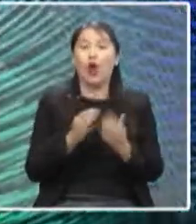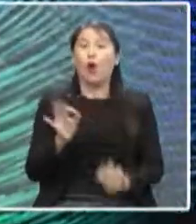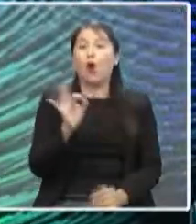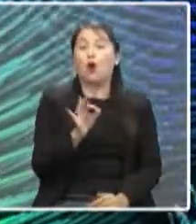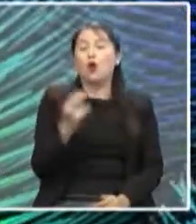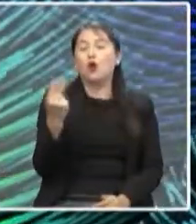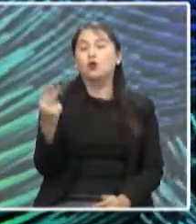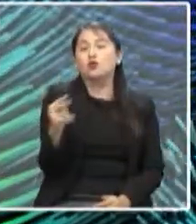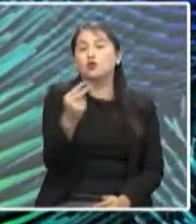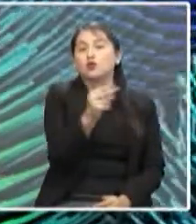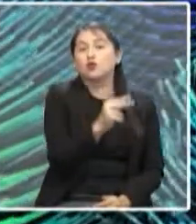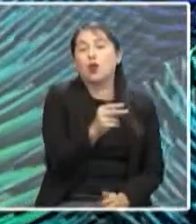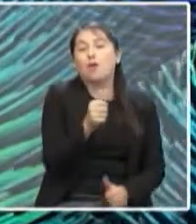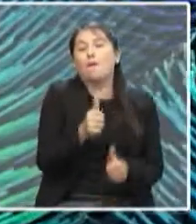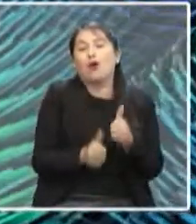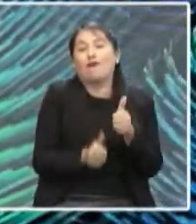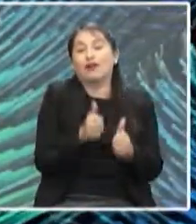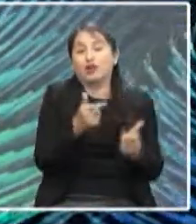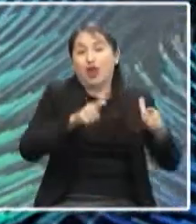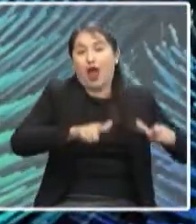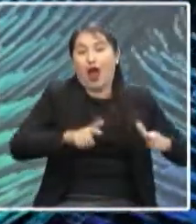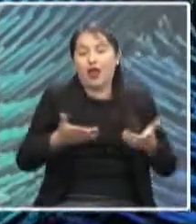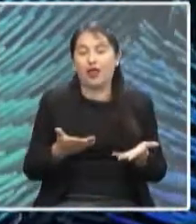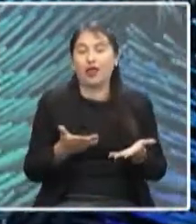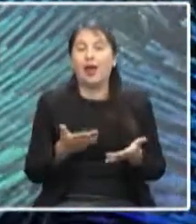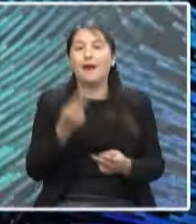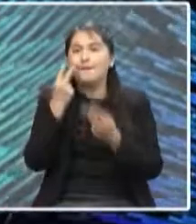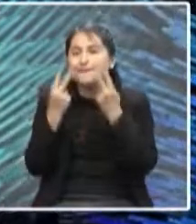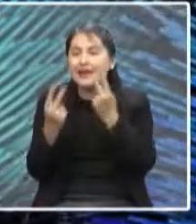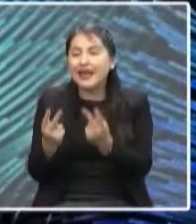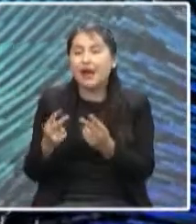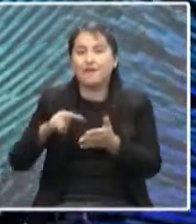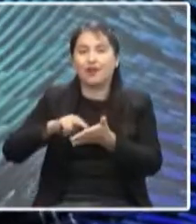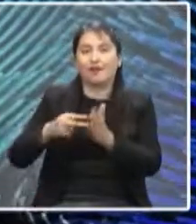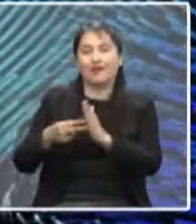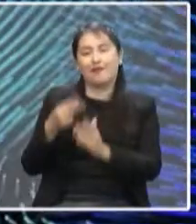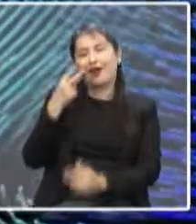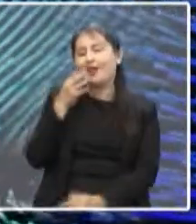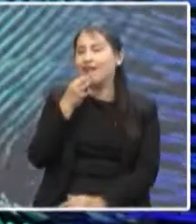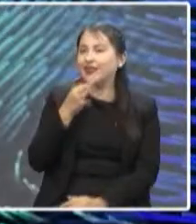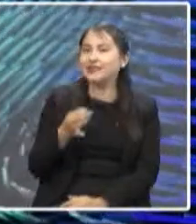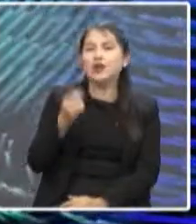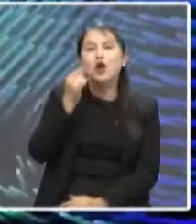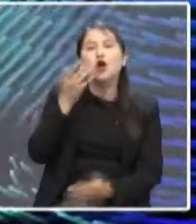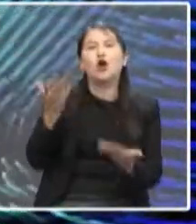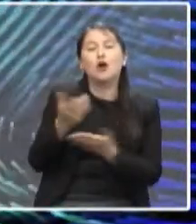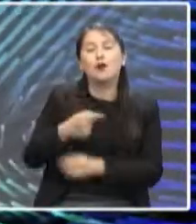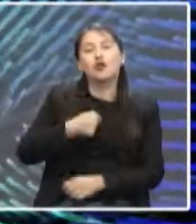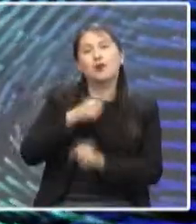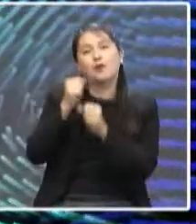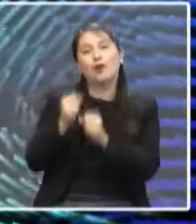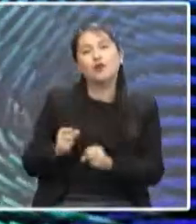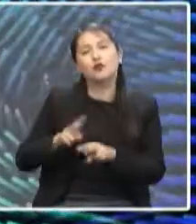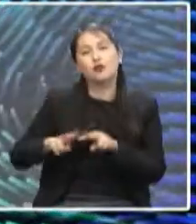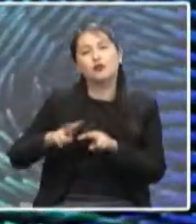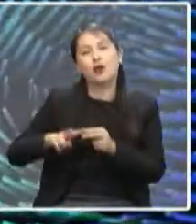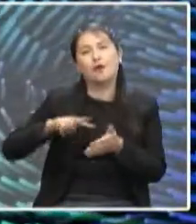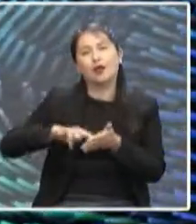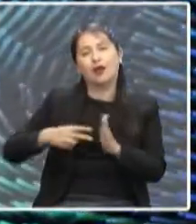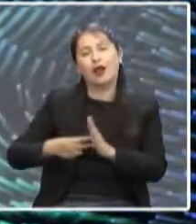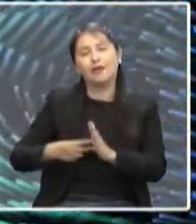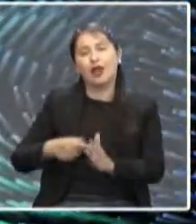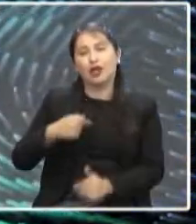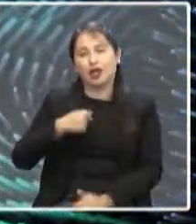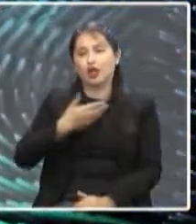diría, haber profesional, sino mirar a un problema y decir, ¿cómo yo puedo resolver este problema con las herramientas y los recursos que